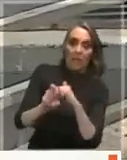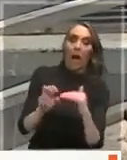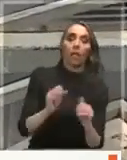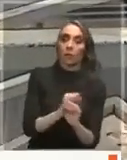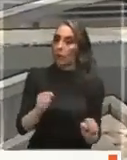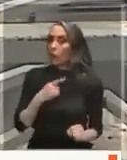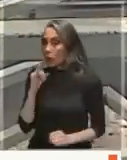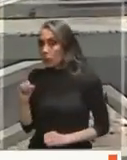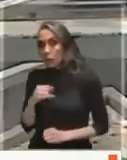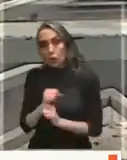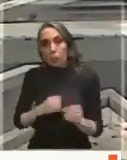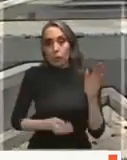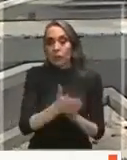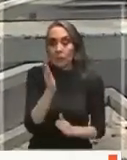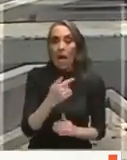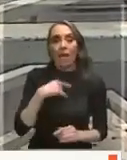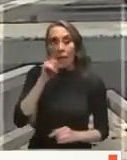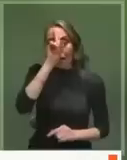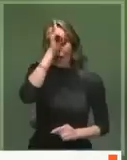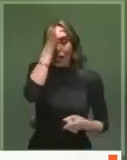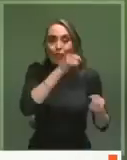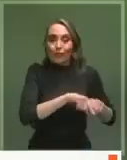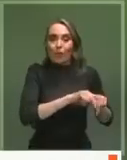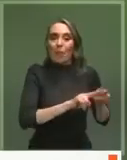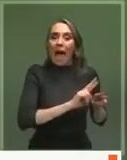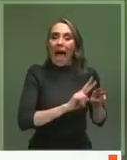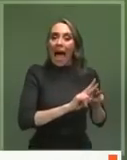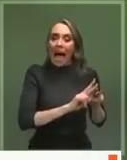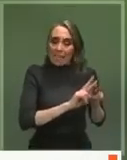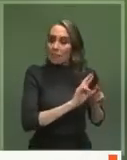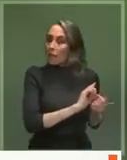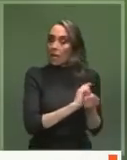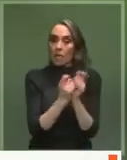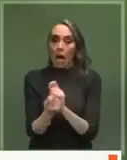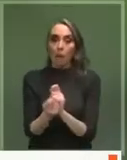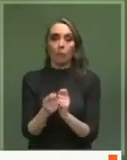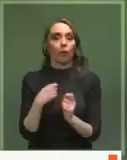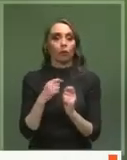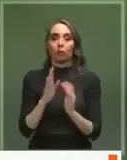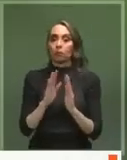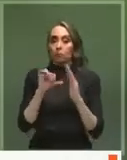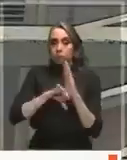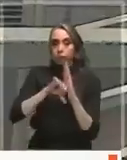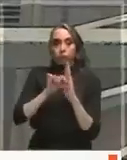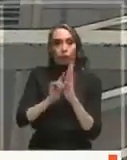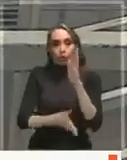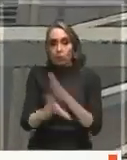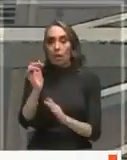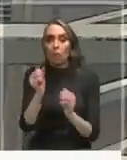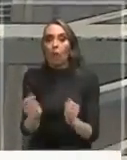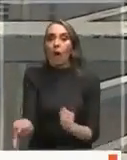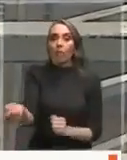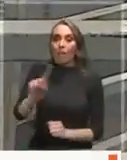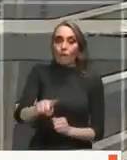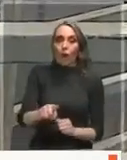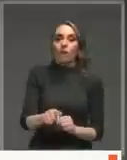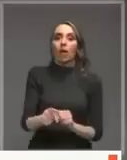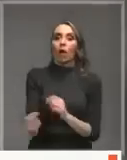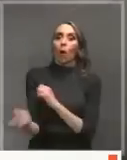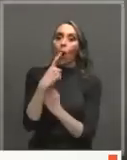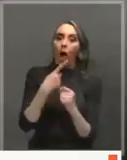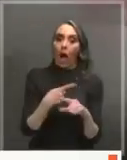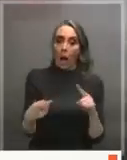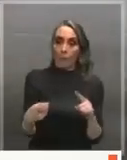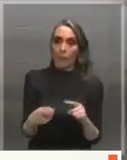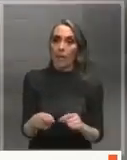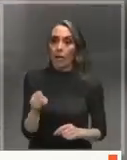Sí, totalmente cambió mi rutina. Totalmente, yo ya no salgo de que pueden volver, pueden seguir amenazando. Está